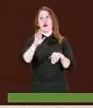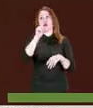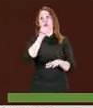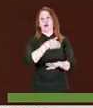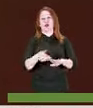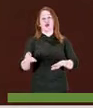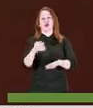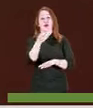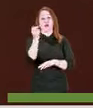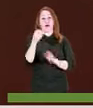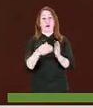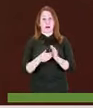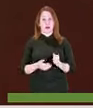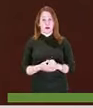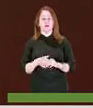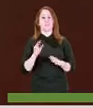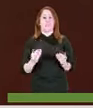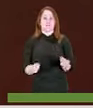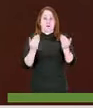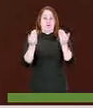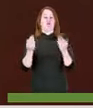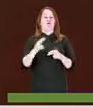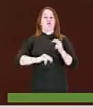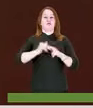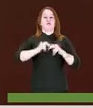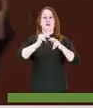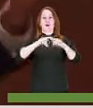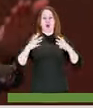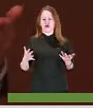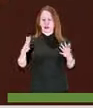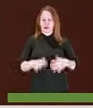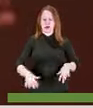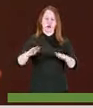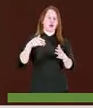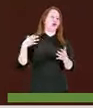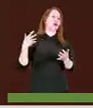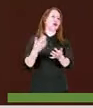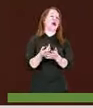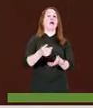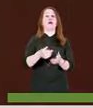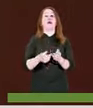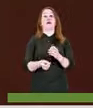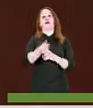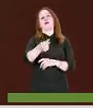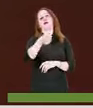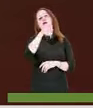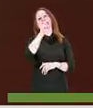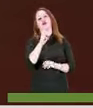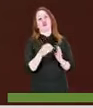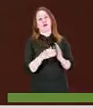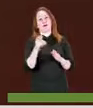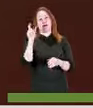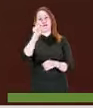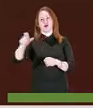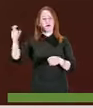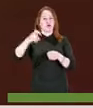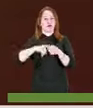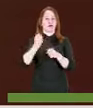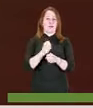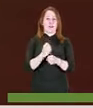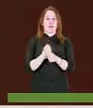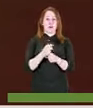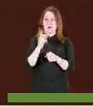que se van a beneficiar con estas obras, generando a todo lo largo de los años alrededor de 18.000 empleos entre directos e indirectos. El año pasado fue un